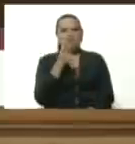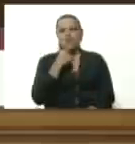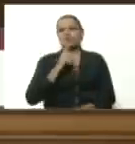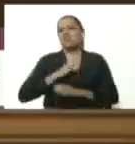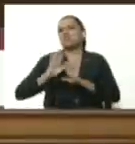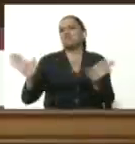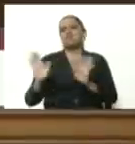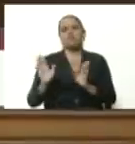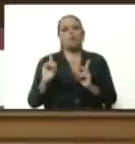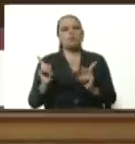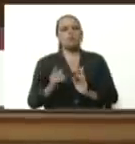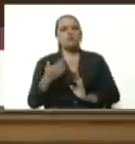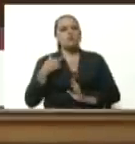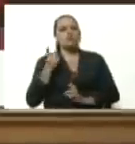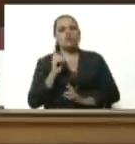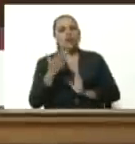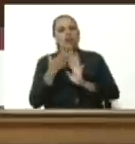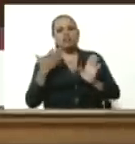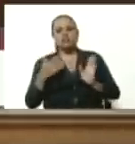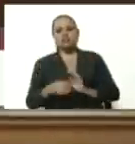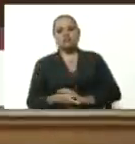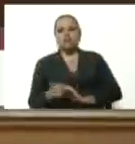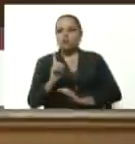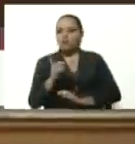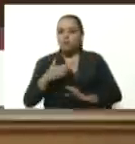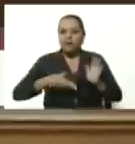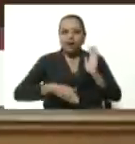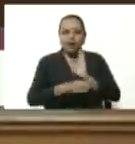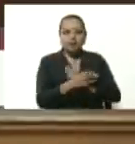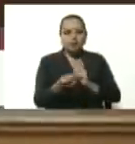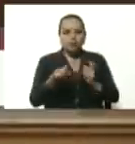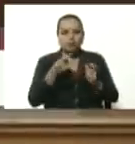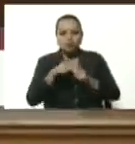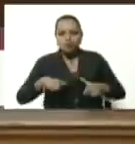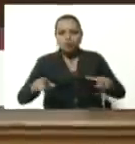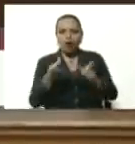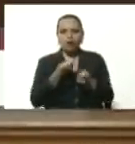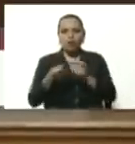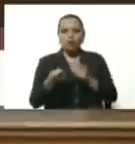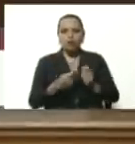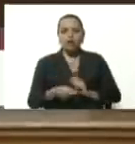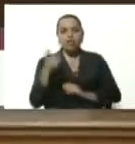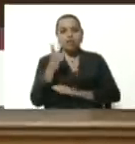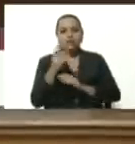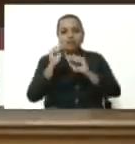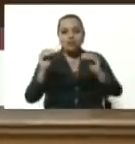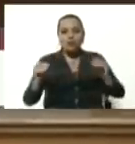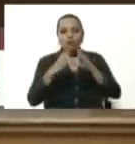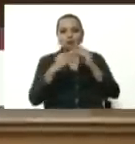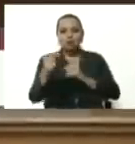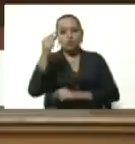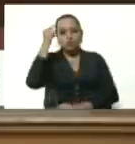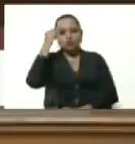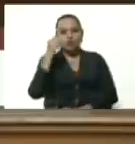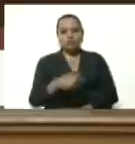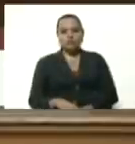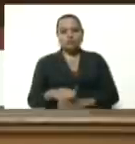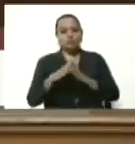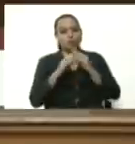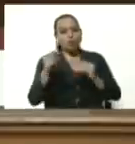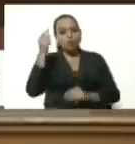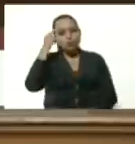vale. Pasen por su punto, todo el que venga. Y eso tiene que ser un llamado todos los días. Todos los días.